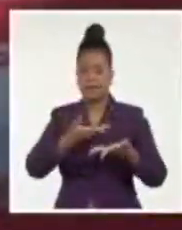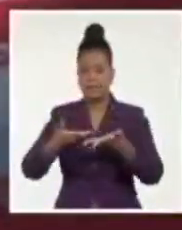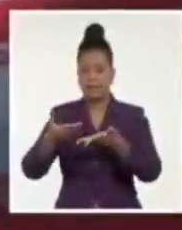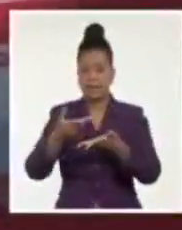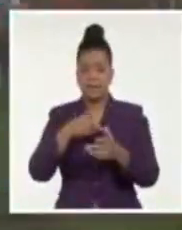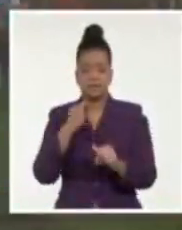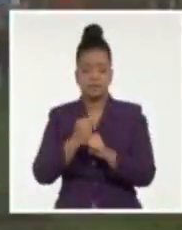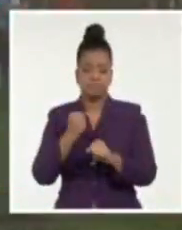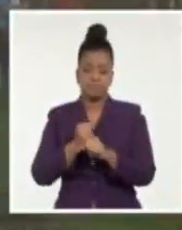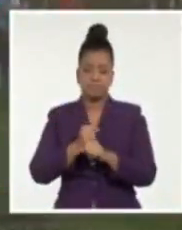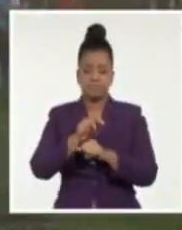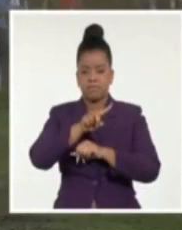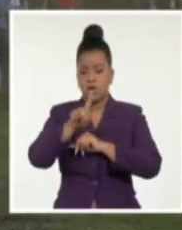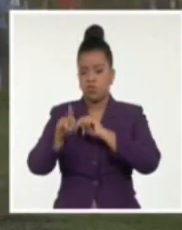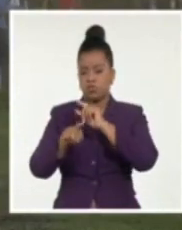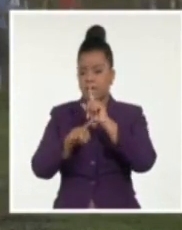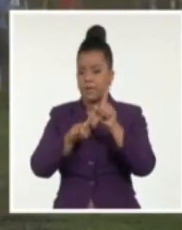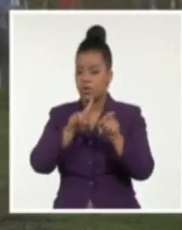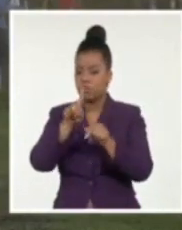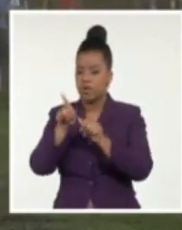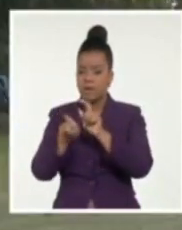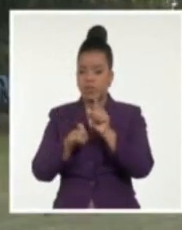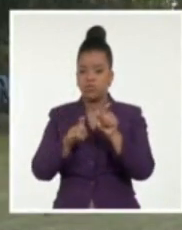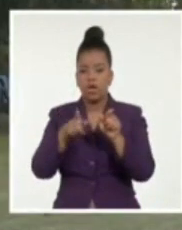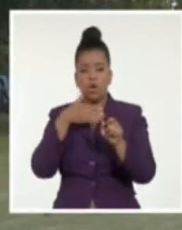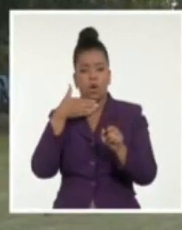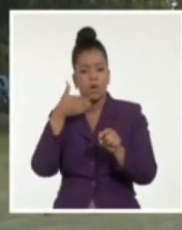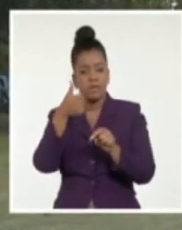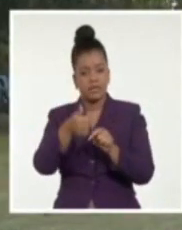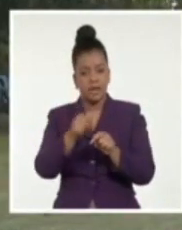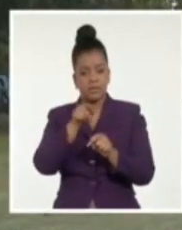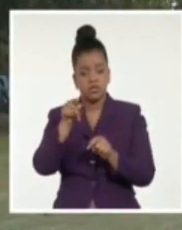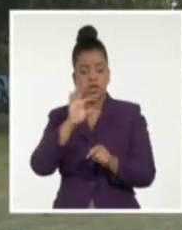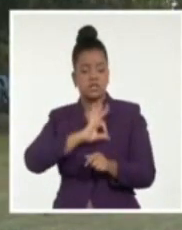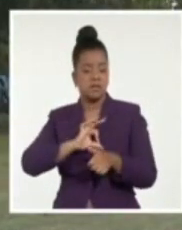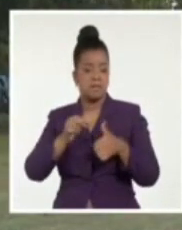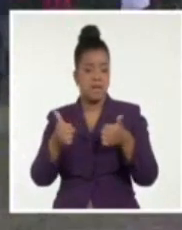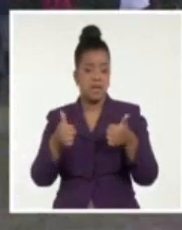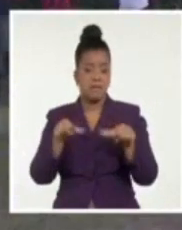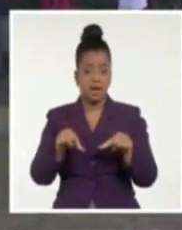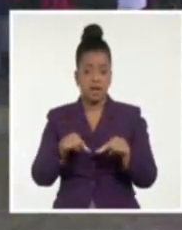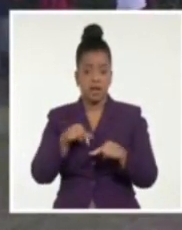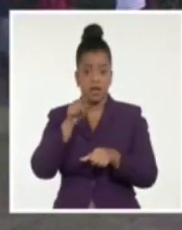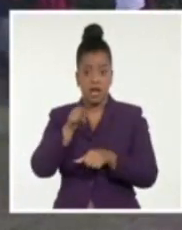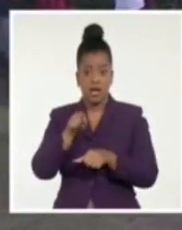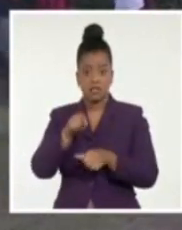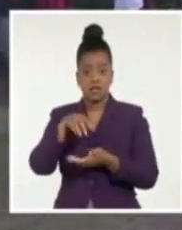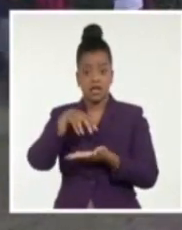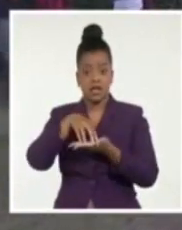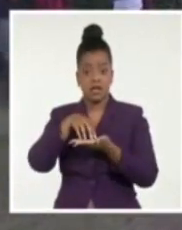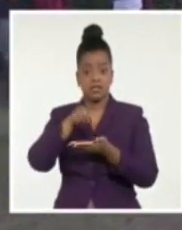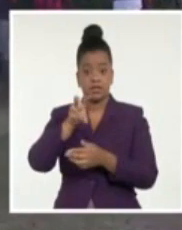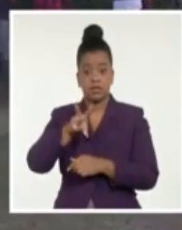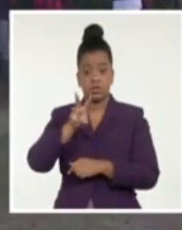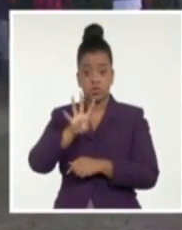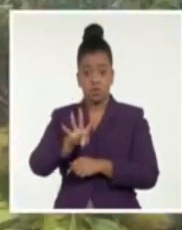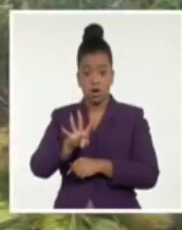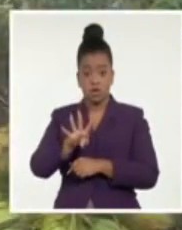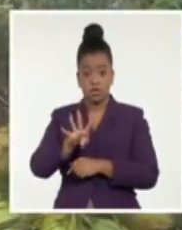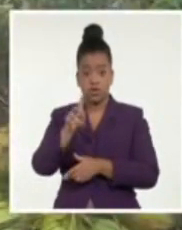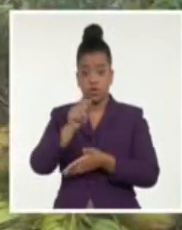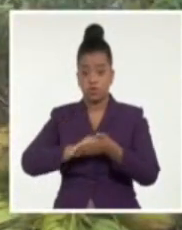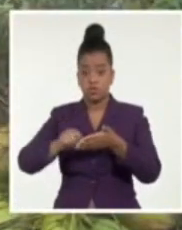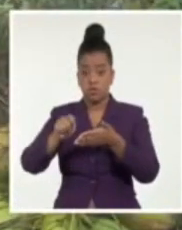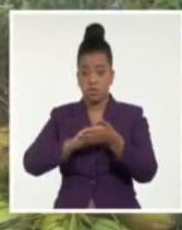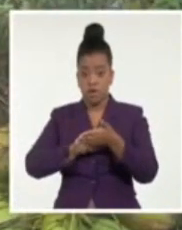con los habitantes como parte del programa Somos Continuidad. En la circunscripción 34 del Consejo Popular Patricio Lumumba, en